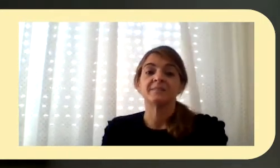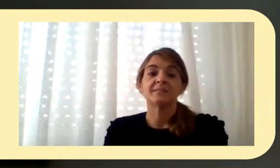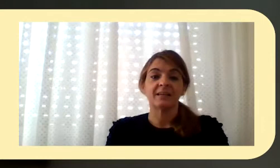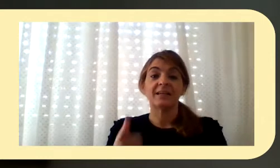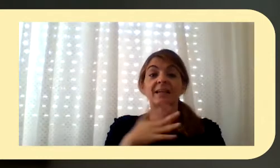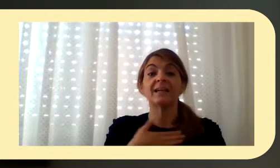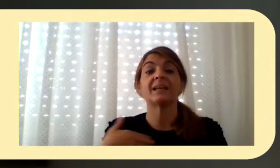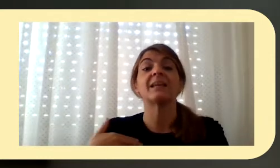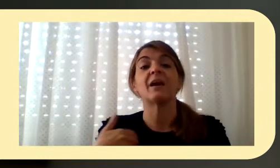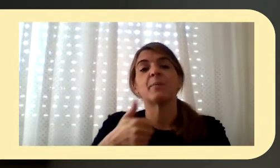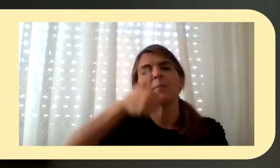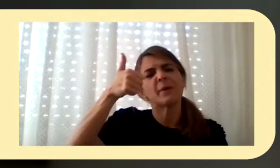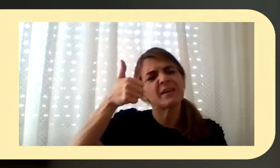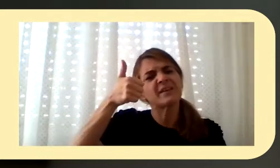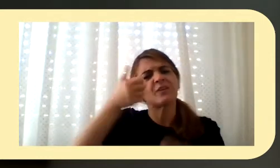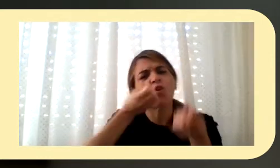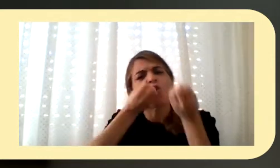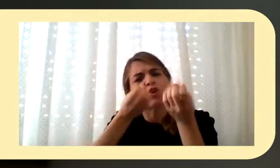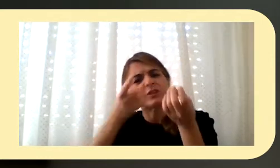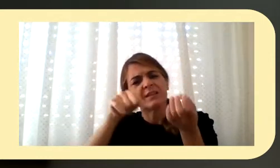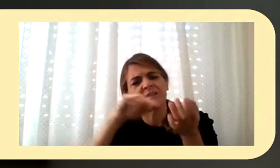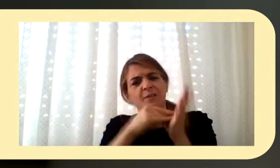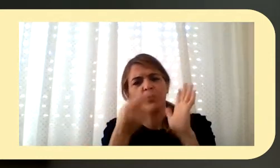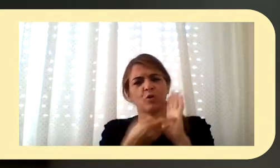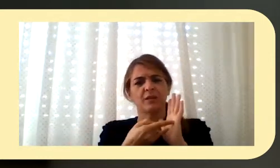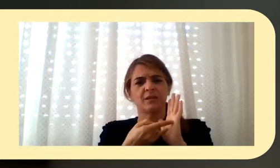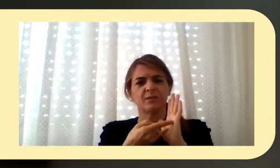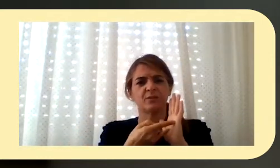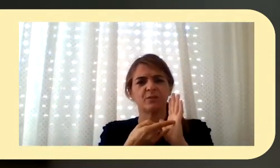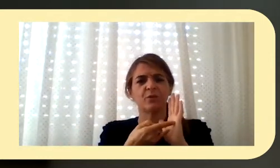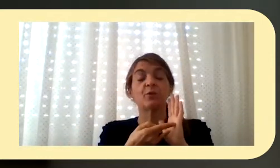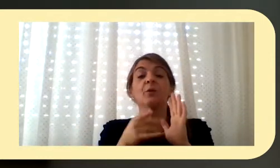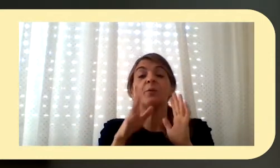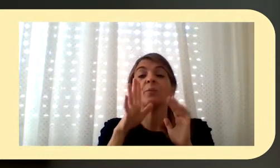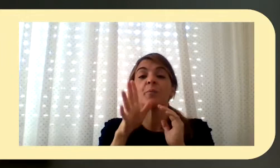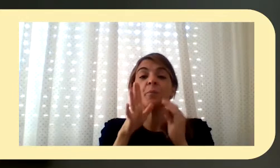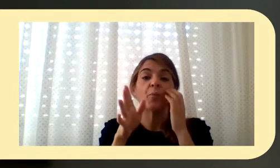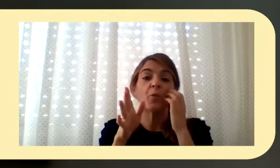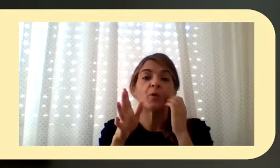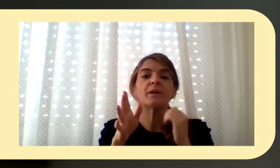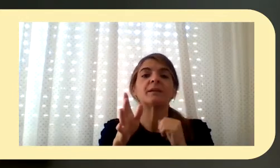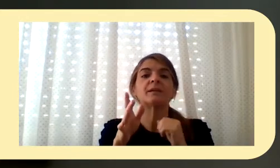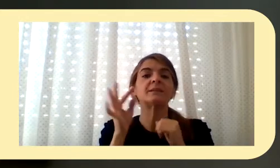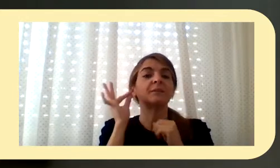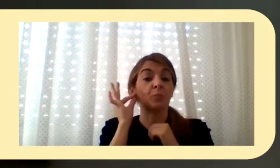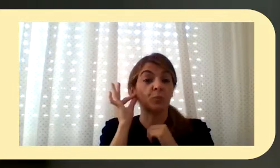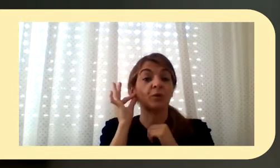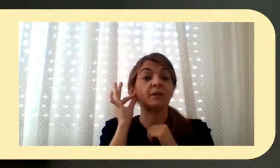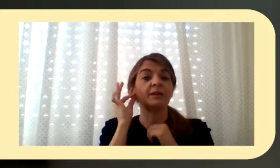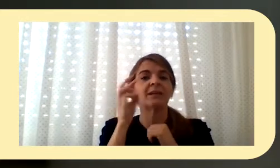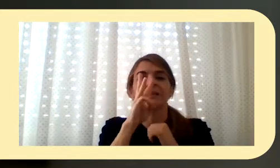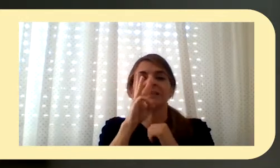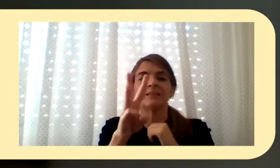más este proyecto en clave saludable, los determinantes de género en la salud de las mujeres. Lleva 3 años